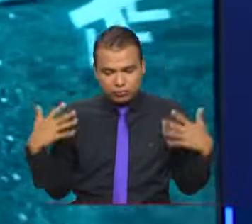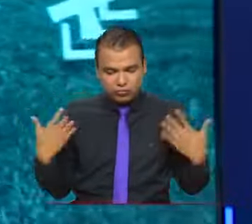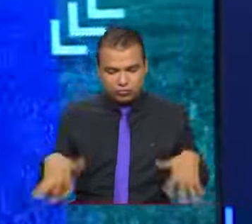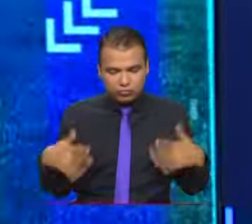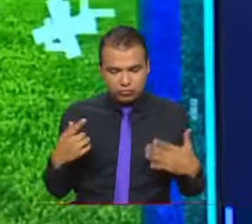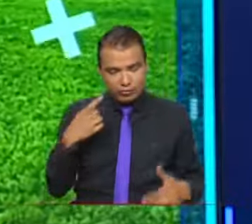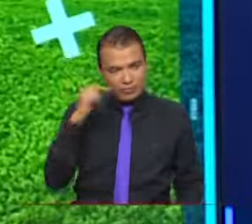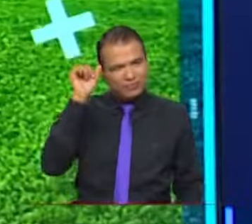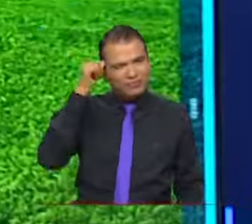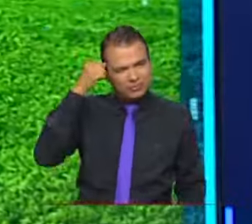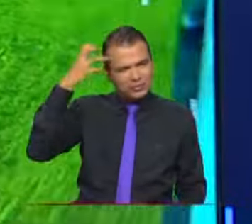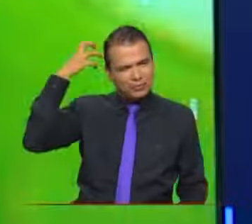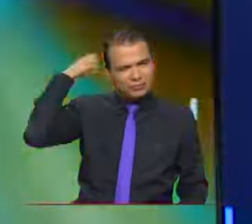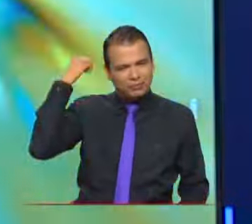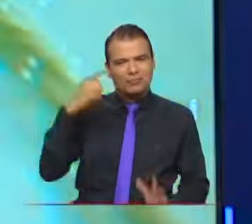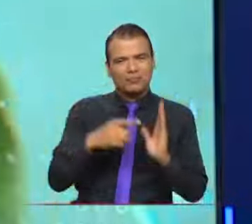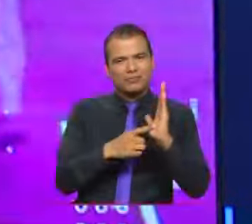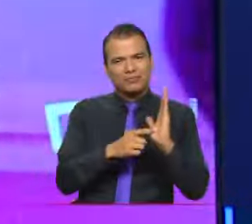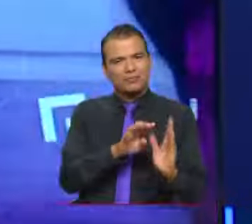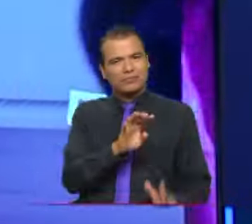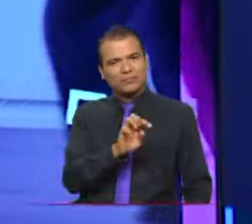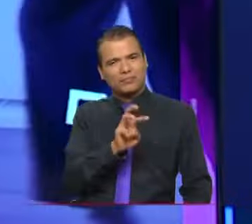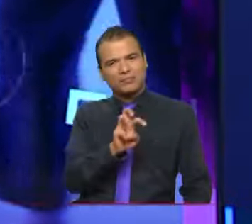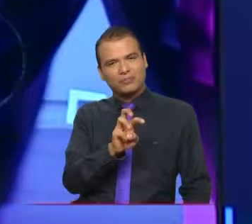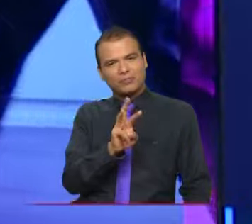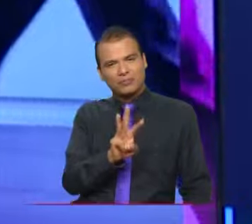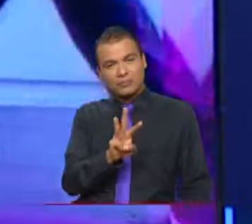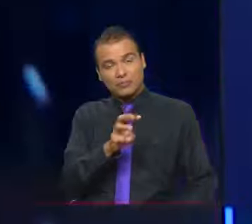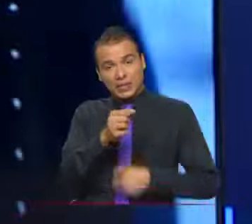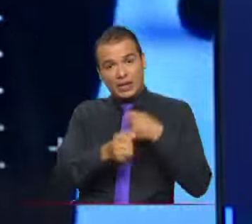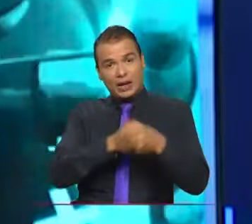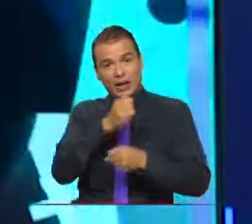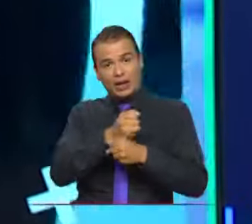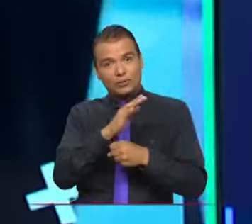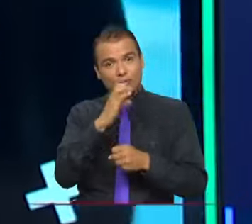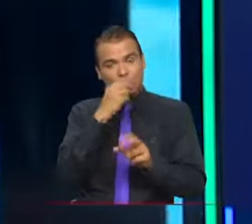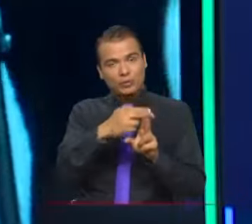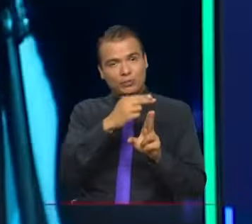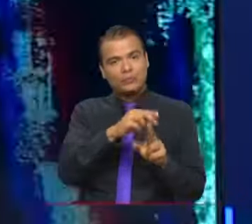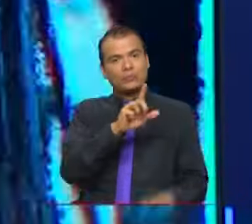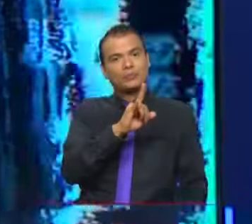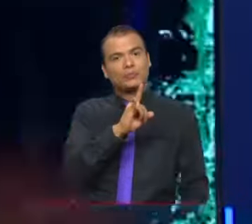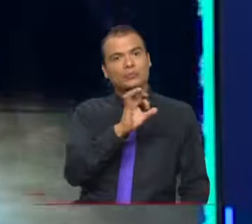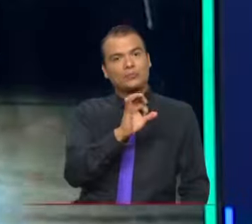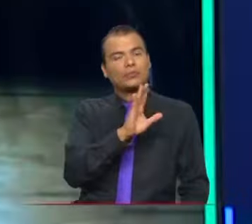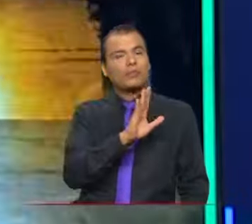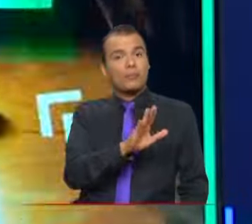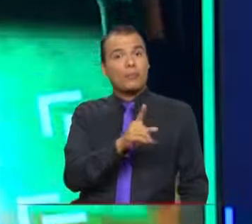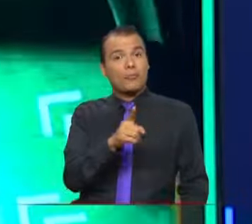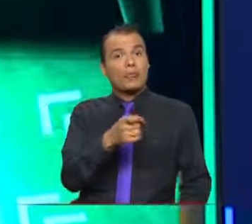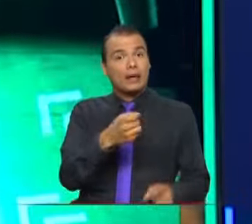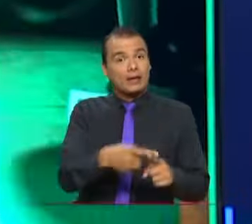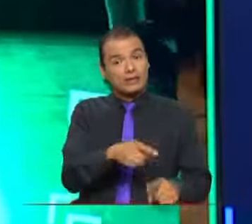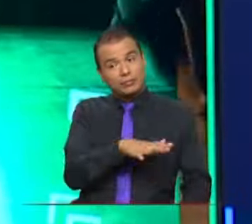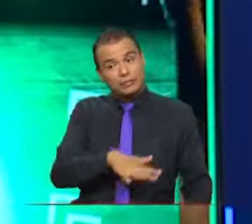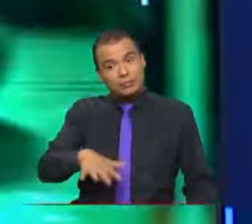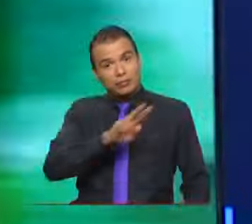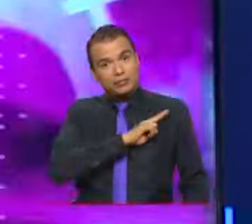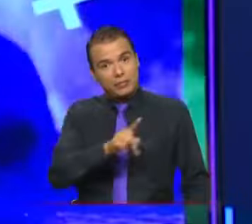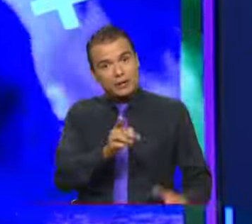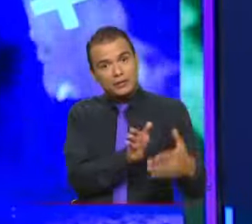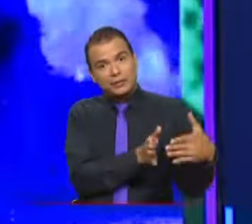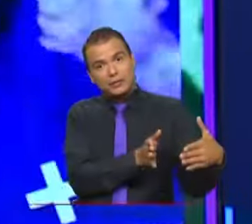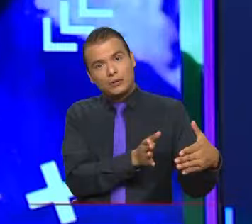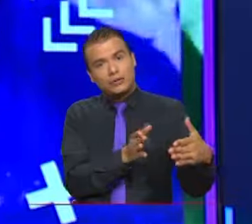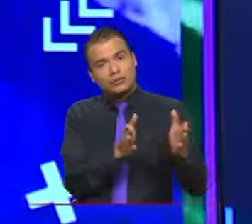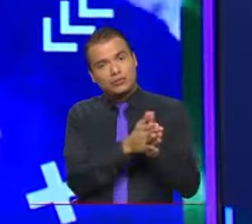de 1983. ¿La tienen presente? Cuando el ciclista Luis Carlos Manrique corrió por el Valle del Cauca y se impuso en la